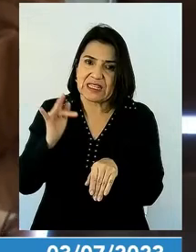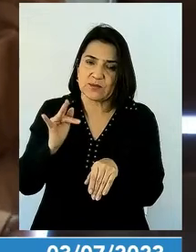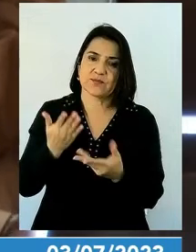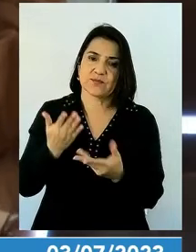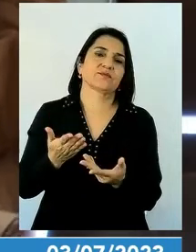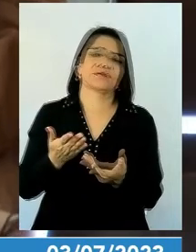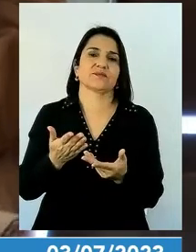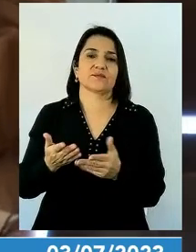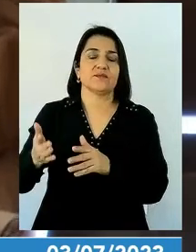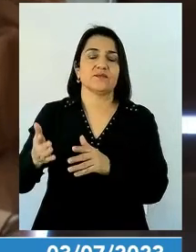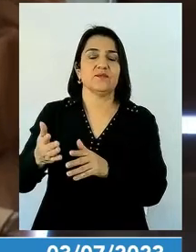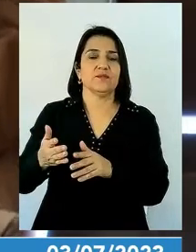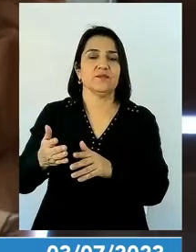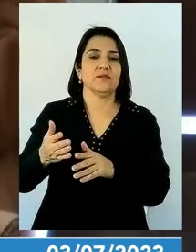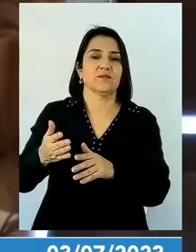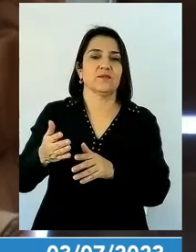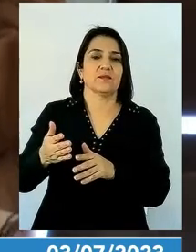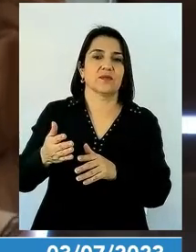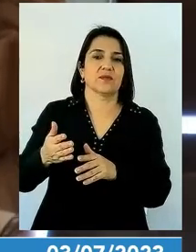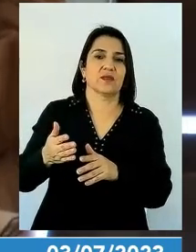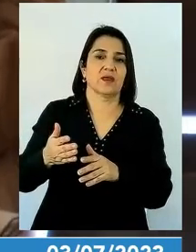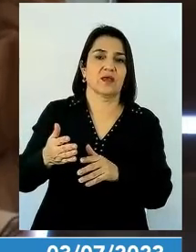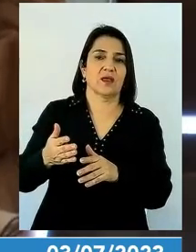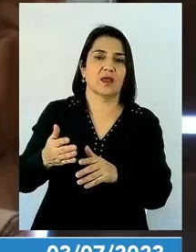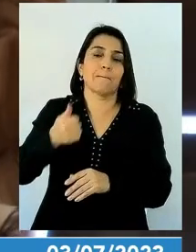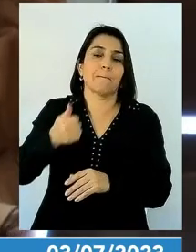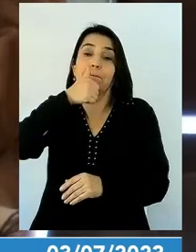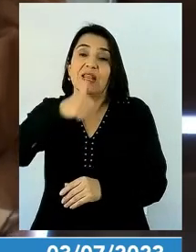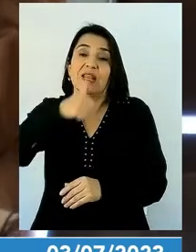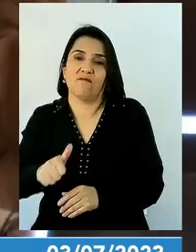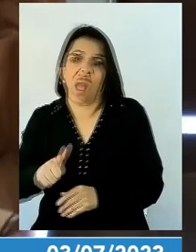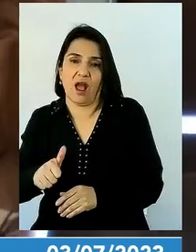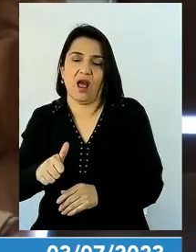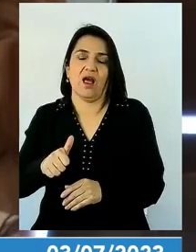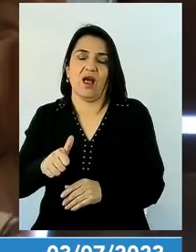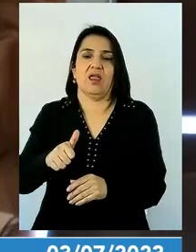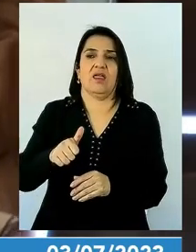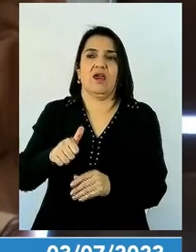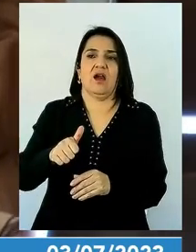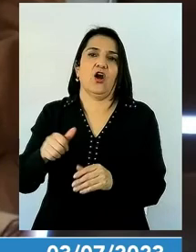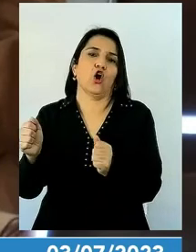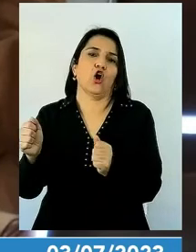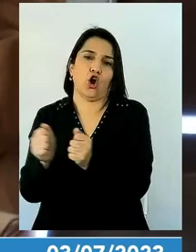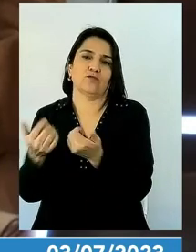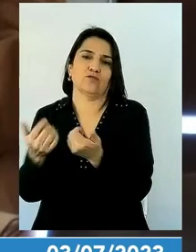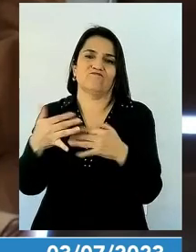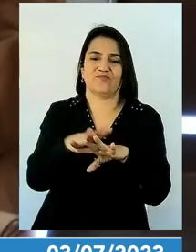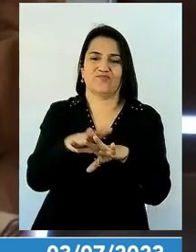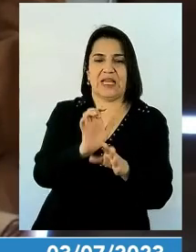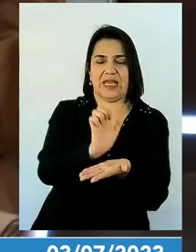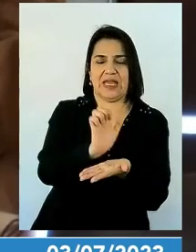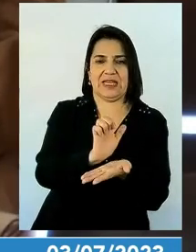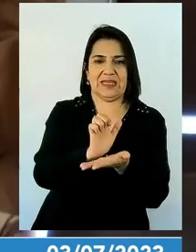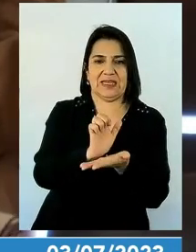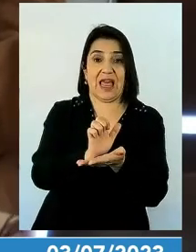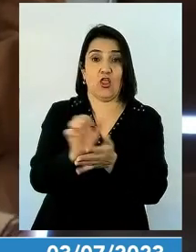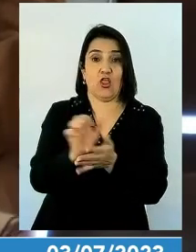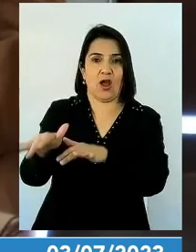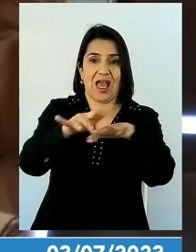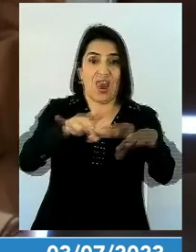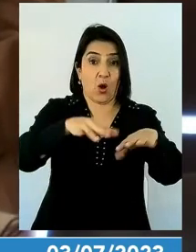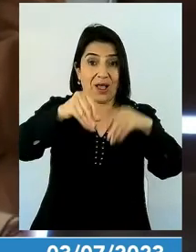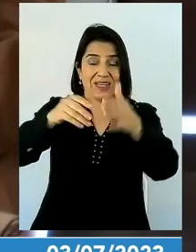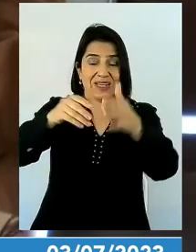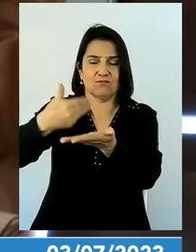de forma particular o mixto con el Estado, lleva 3 años a lo menos. Y nosotros ya hoy